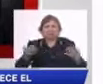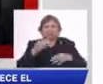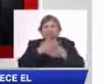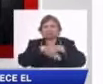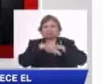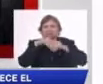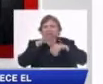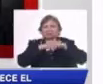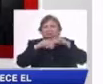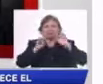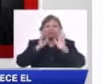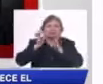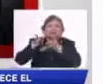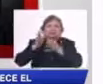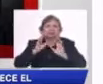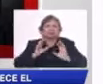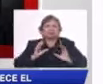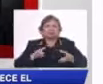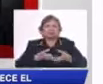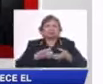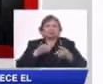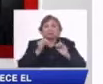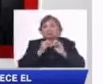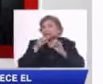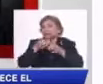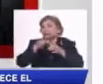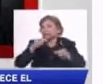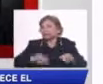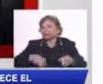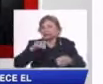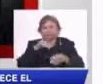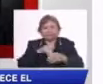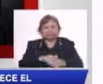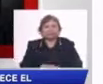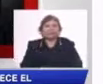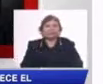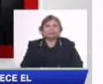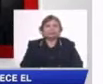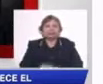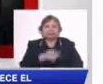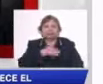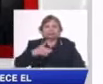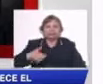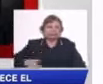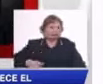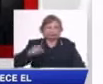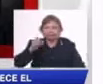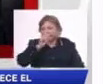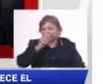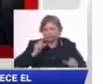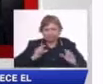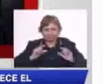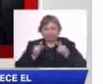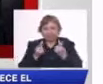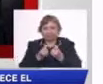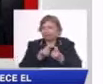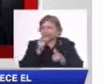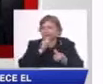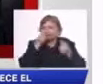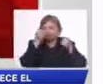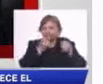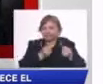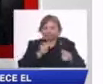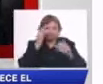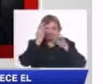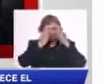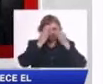las manos dejando al Congreso para que decida sobre el adelanto de las elecciones. Presidente, nuestra bancada no está dispuesta a